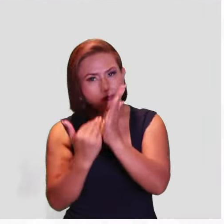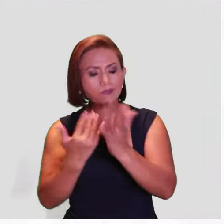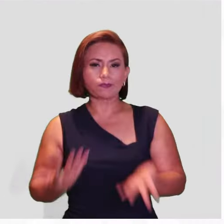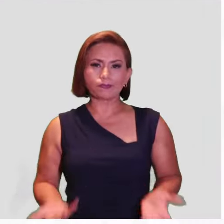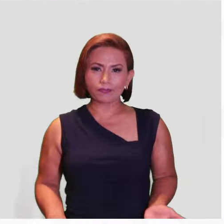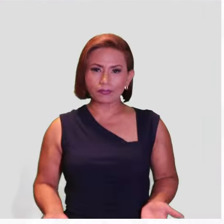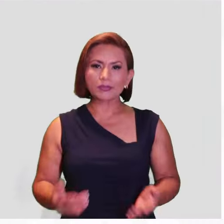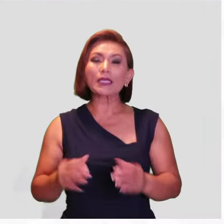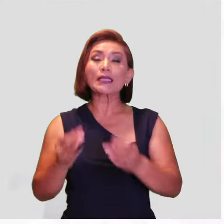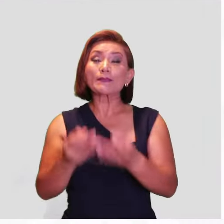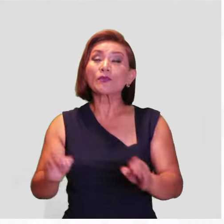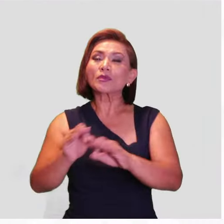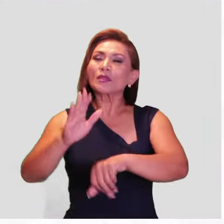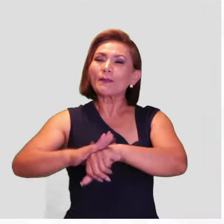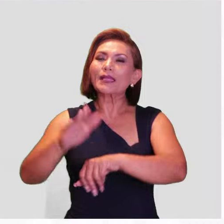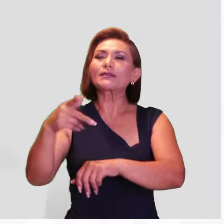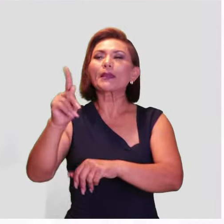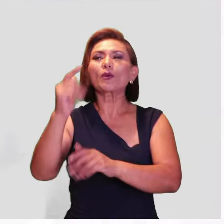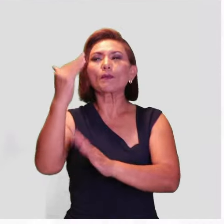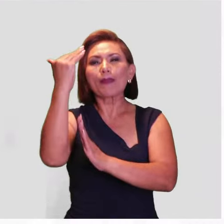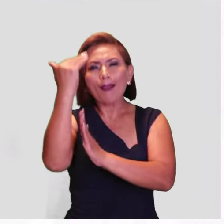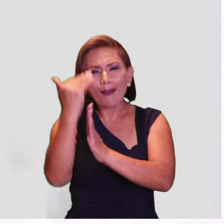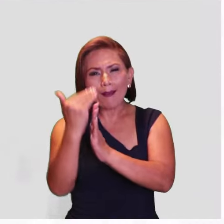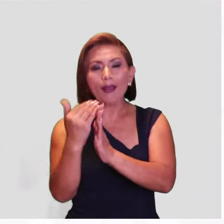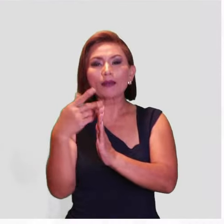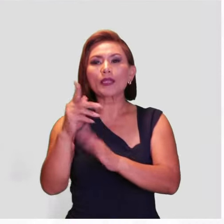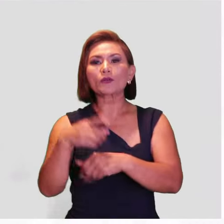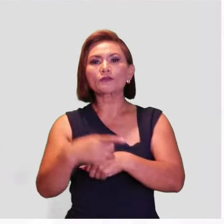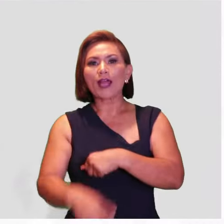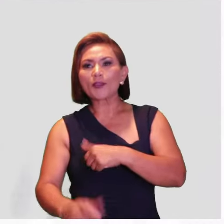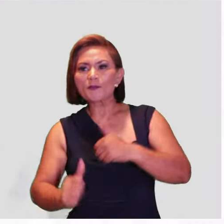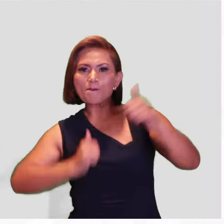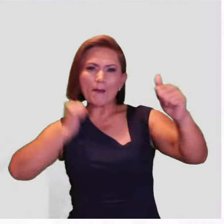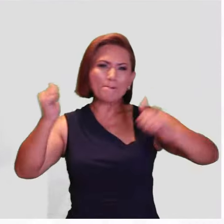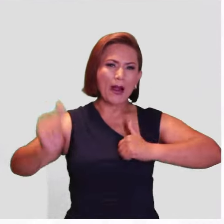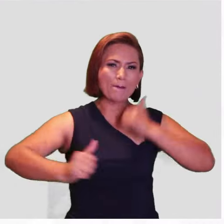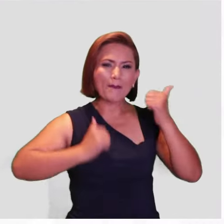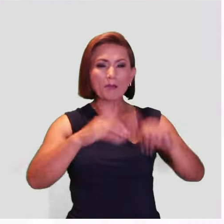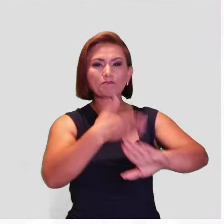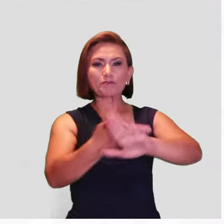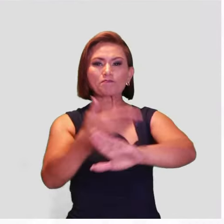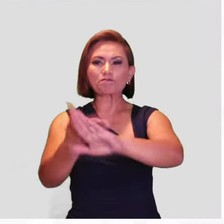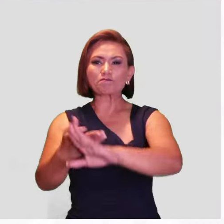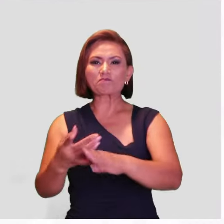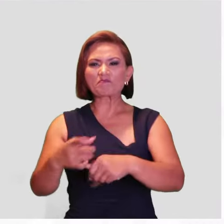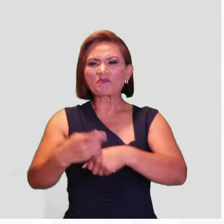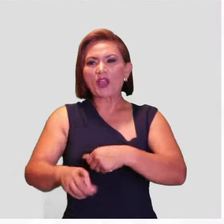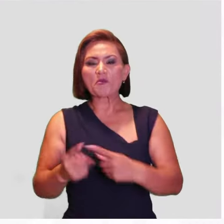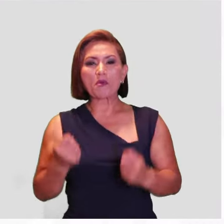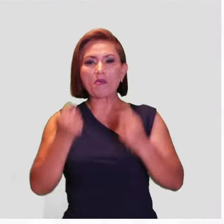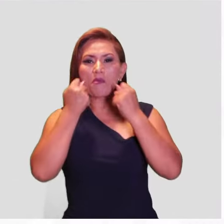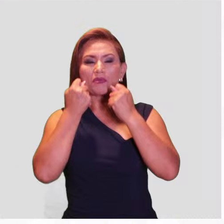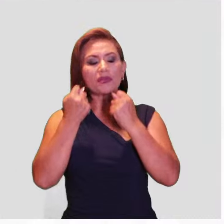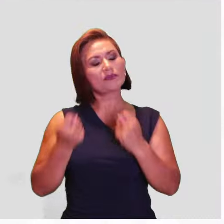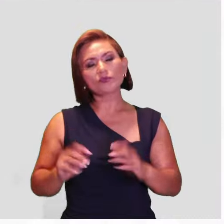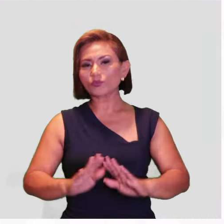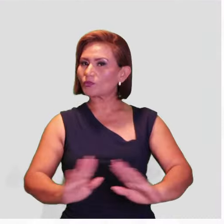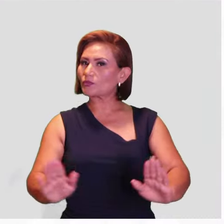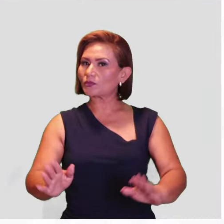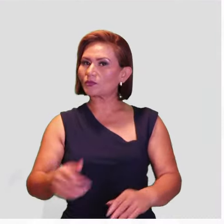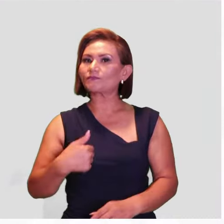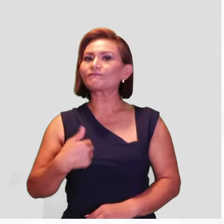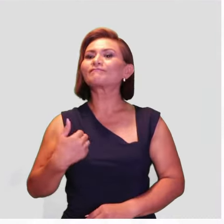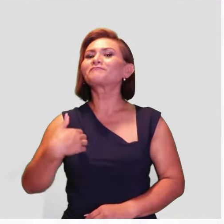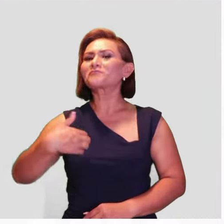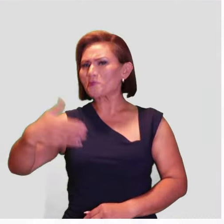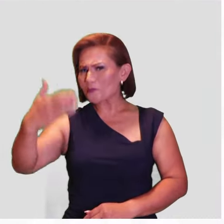de lo elemental, pero no afectando a la población en sus bolsillos. Creo conocer la casa